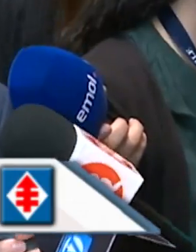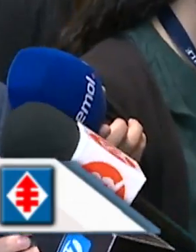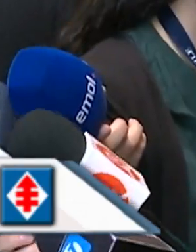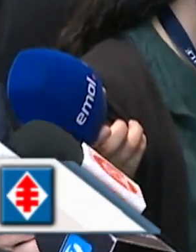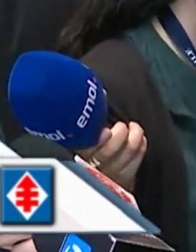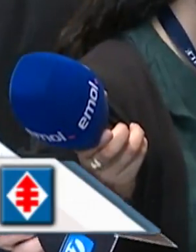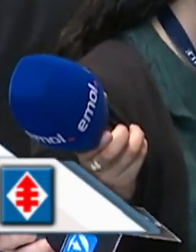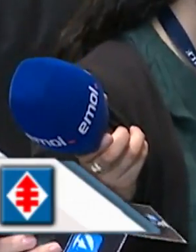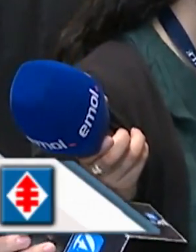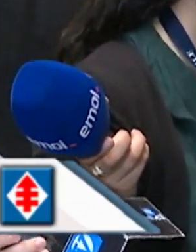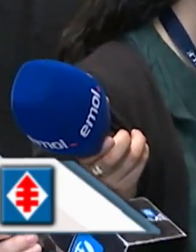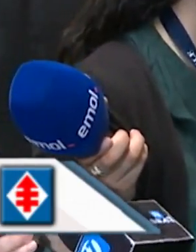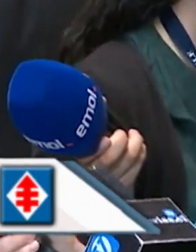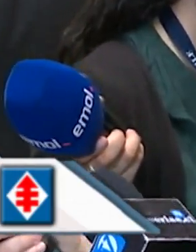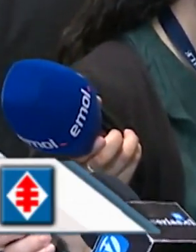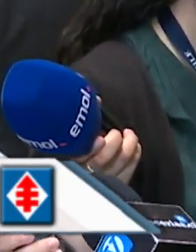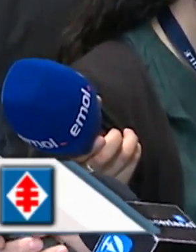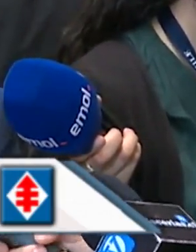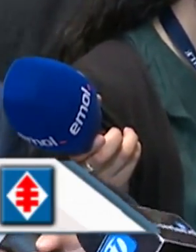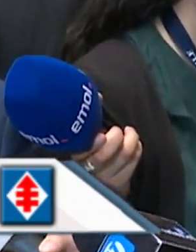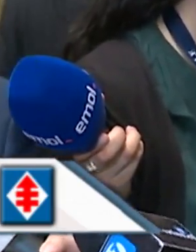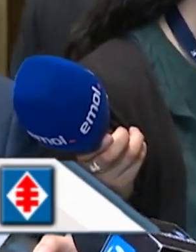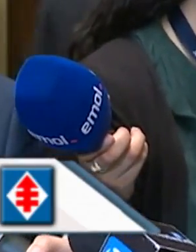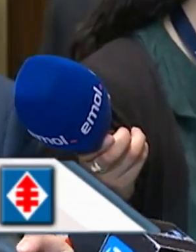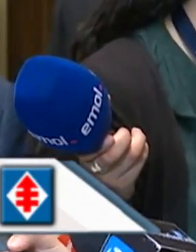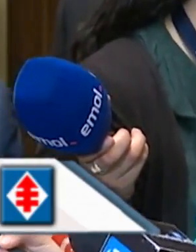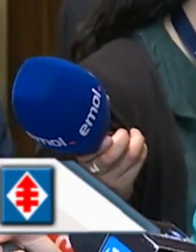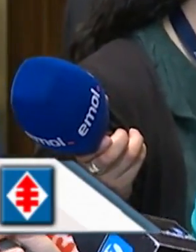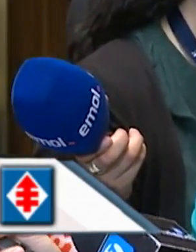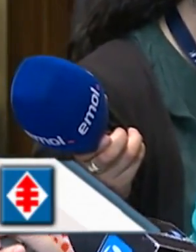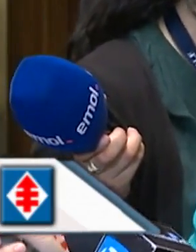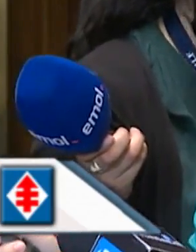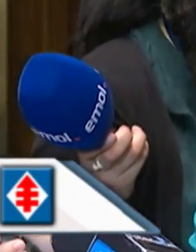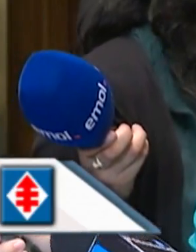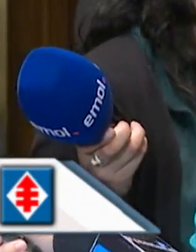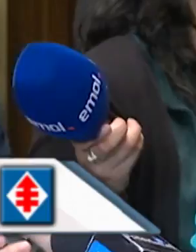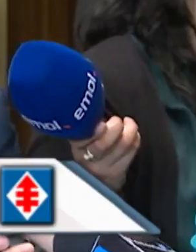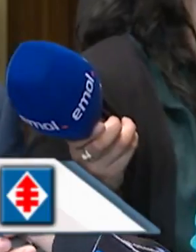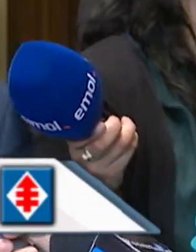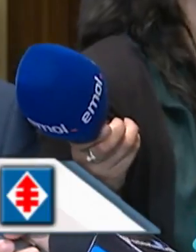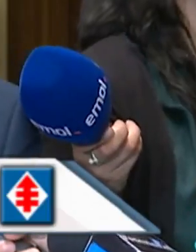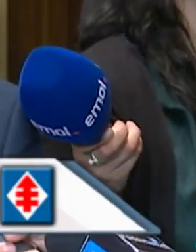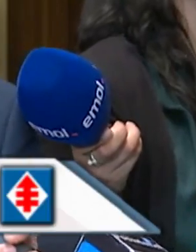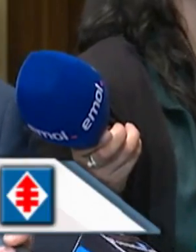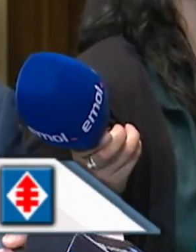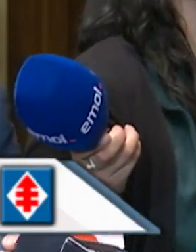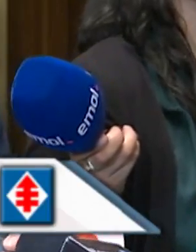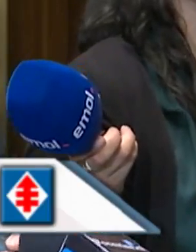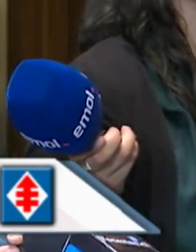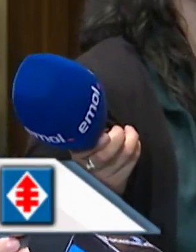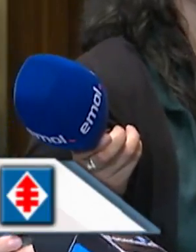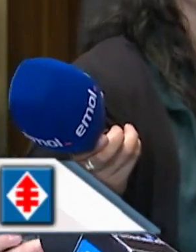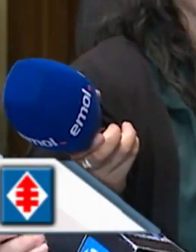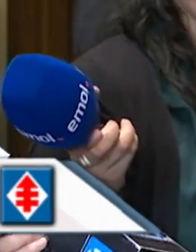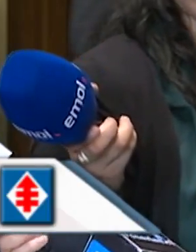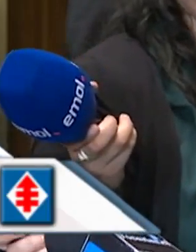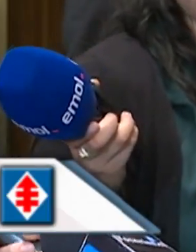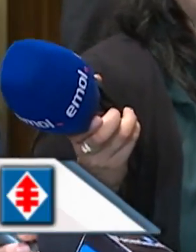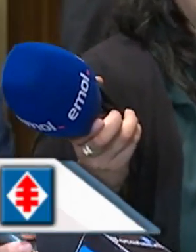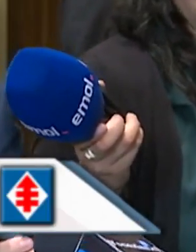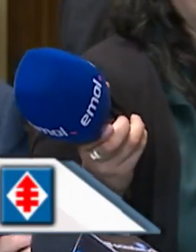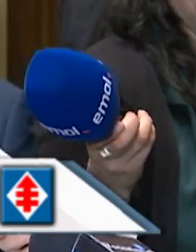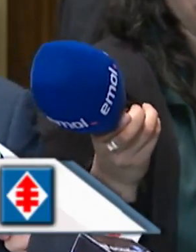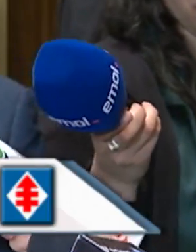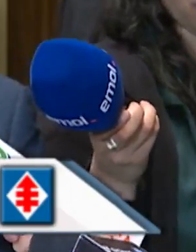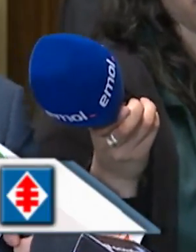de eso se ha invertido la carga de la prueba en materia de robos hurtos o destrozos de los vehículos de estacionamientos la jurisprudencia